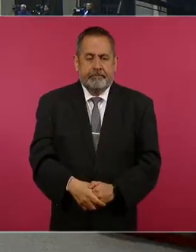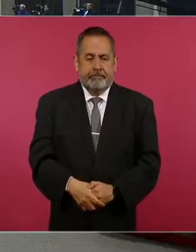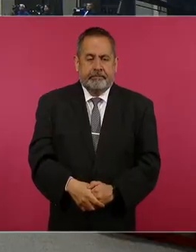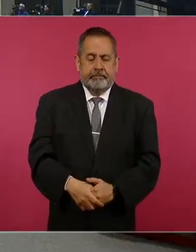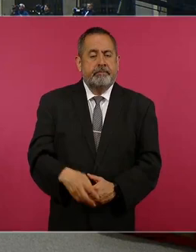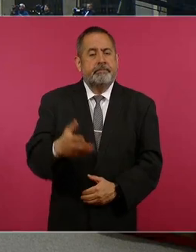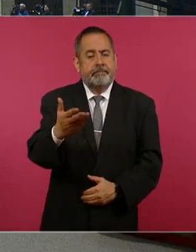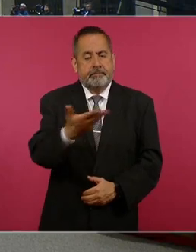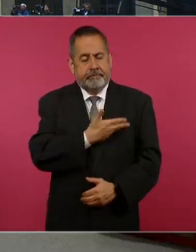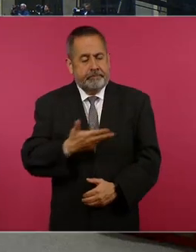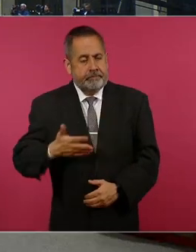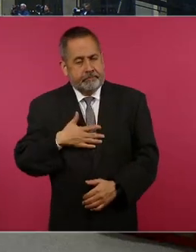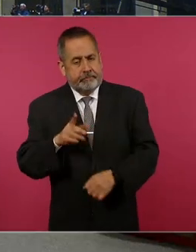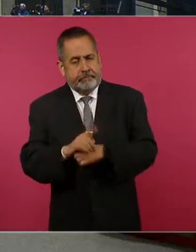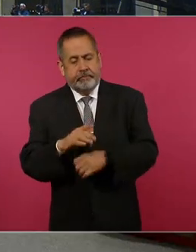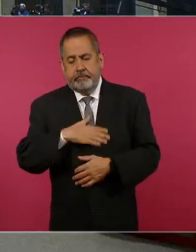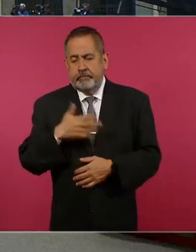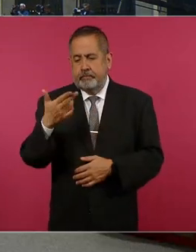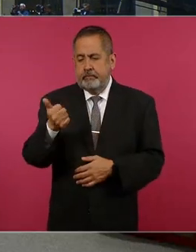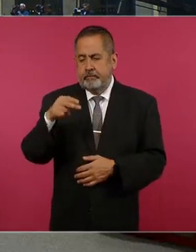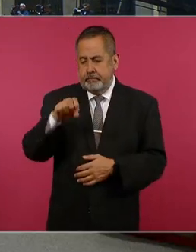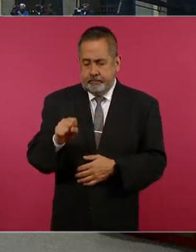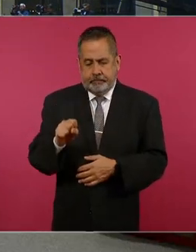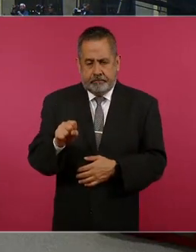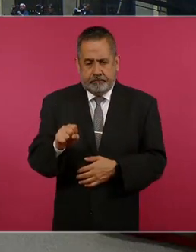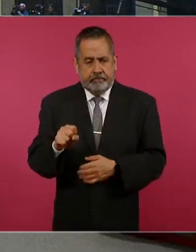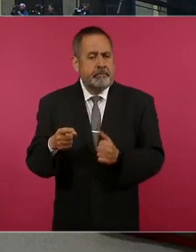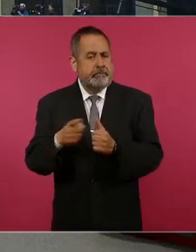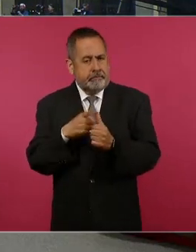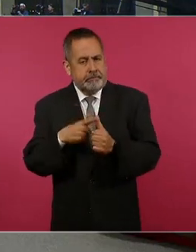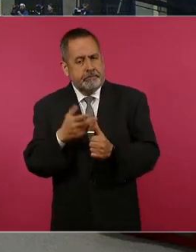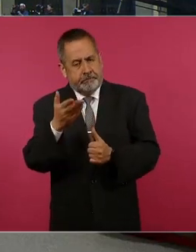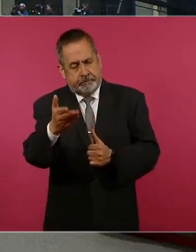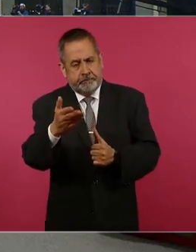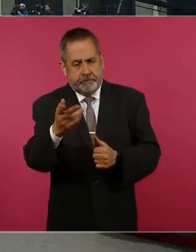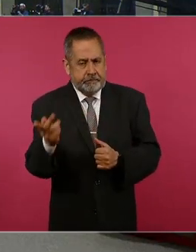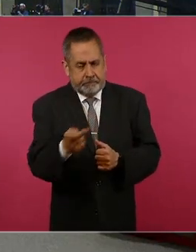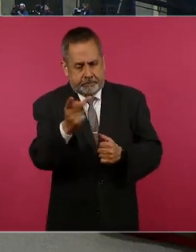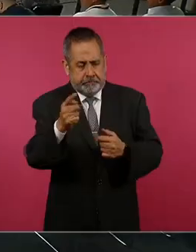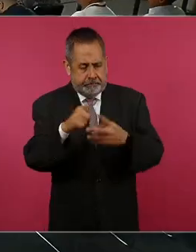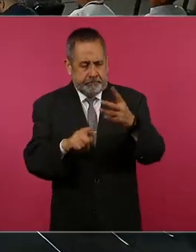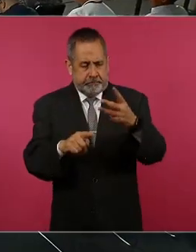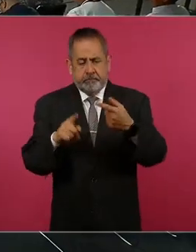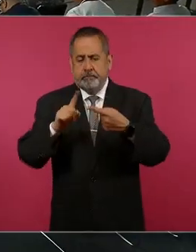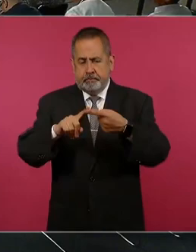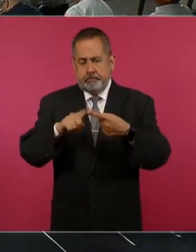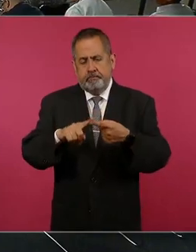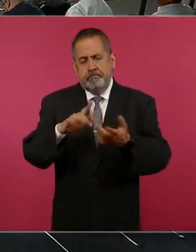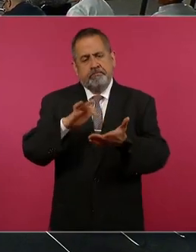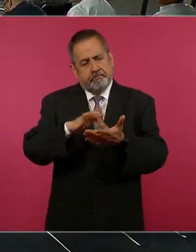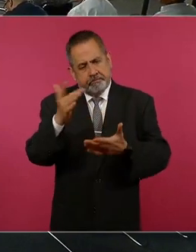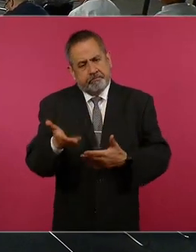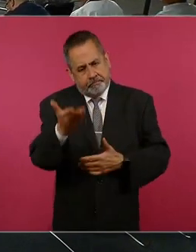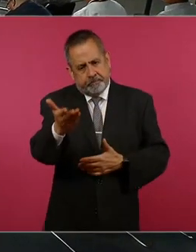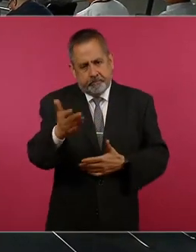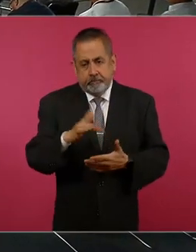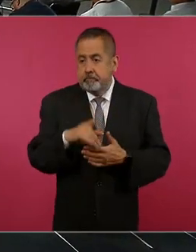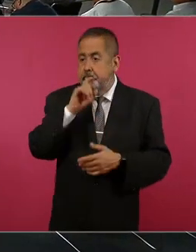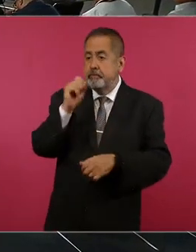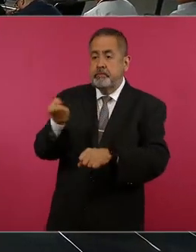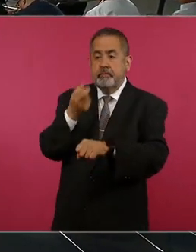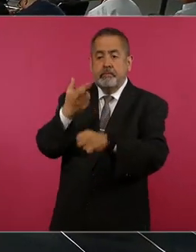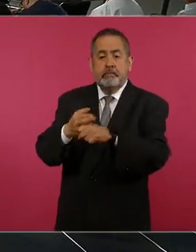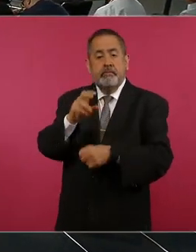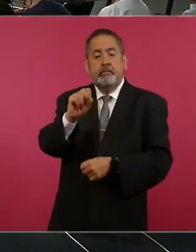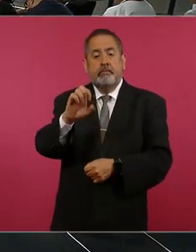Presidente, buenos días. Hans Alazar de Noticiero en Redes. Primeramente, antes de preguntarle, quiero agradecerle y que está la secta de